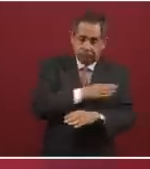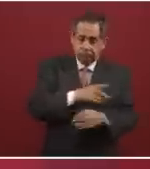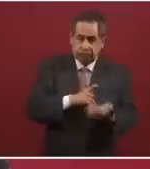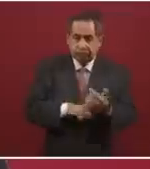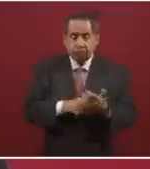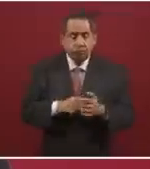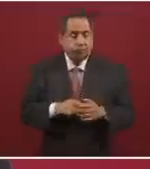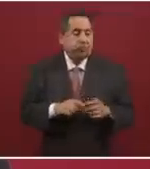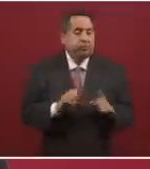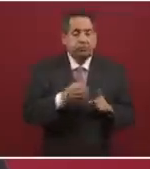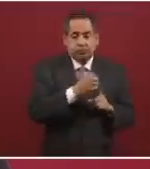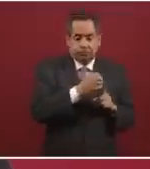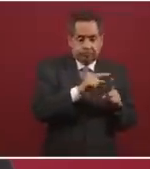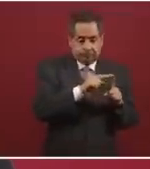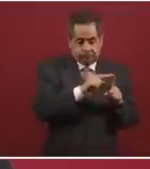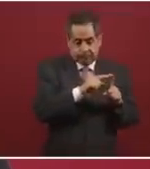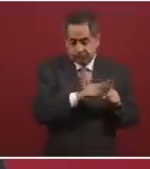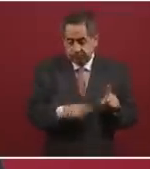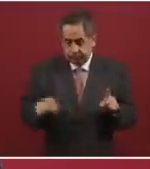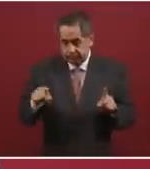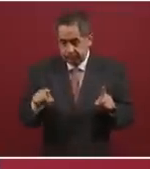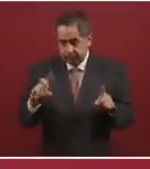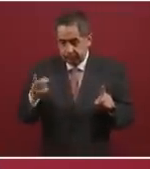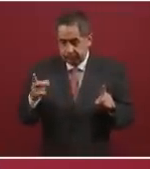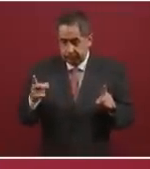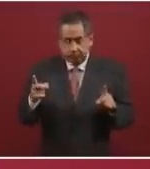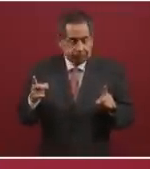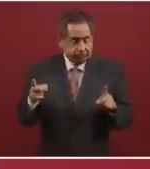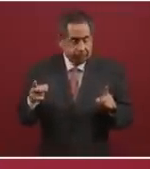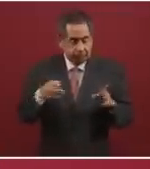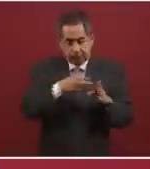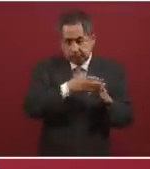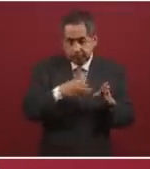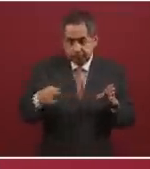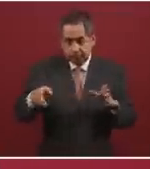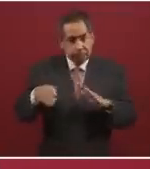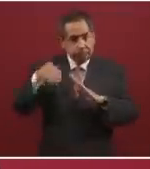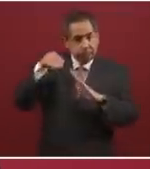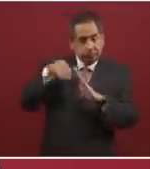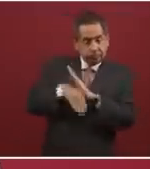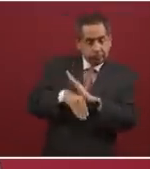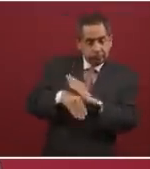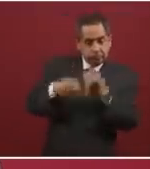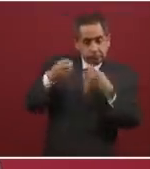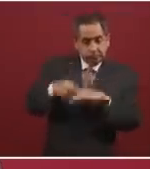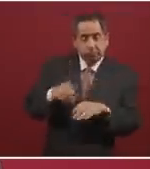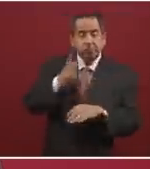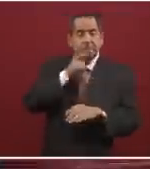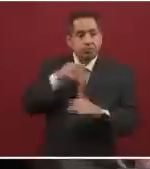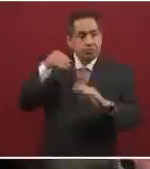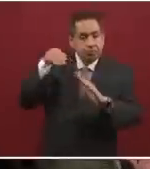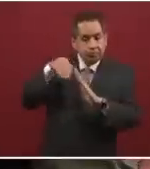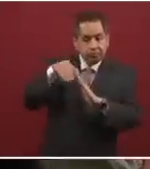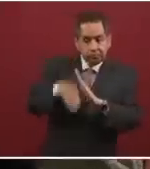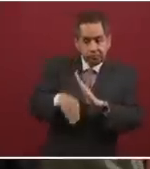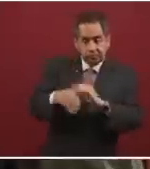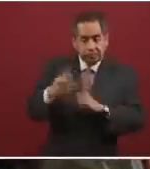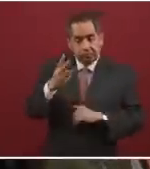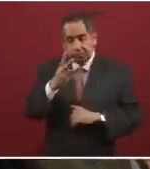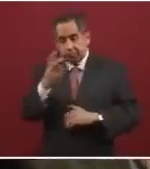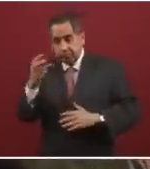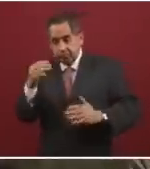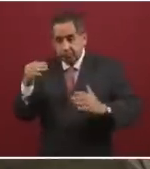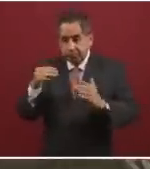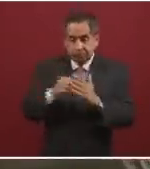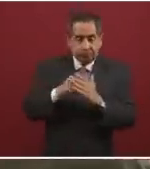de enero a diciembre, se cayó la producción de petróleo en